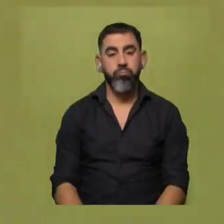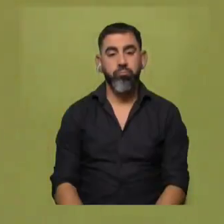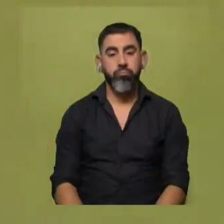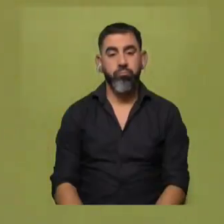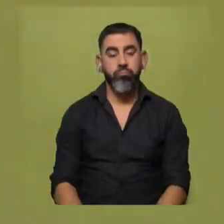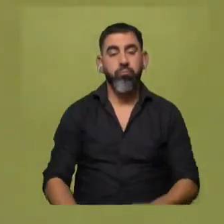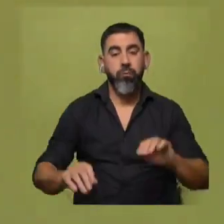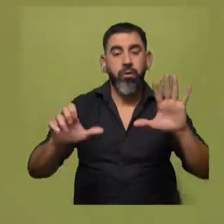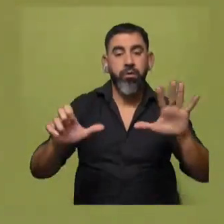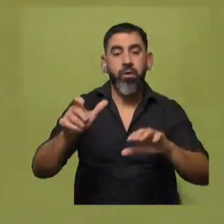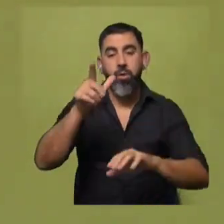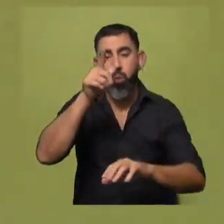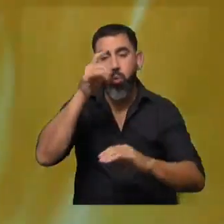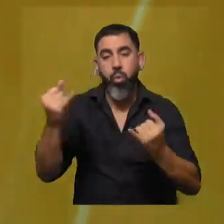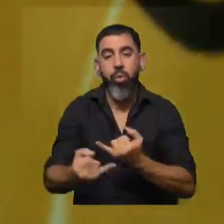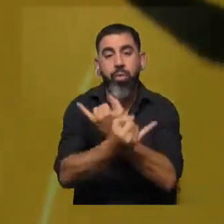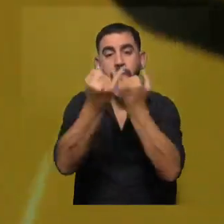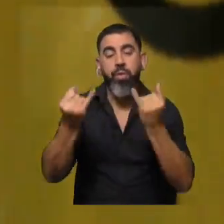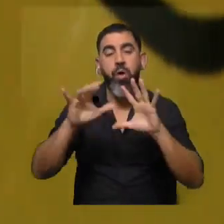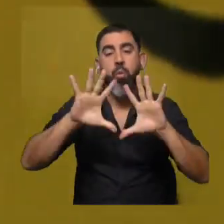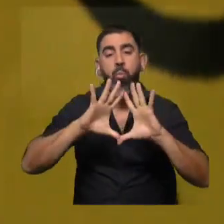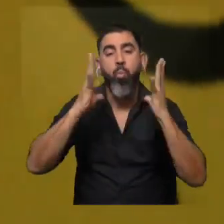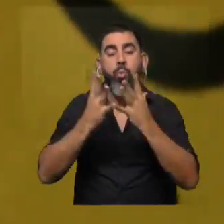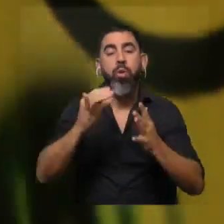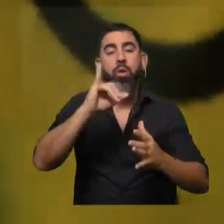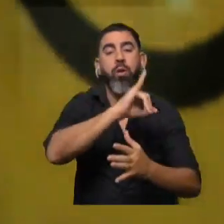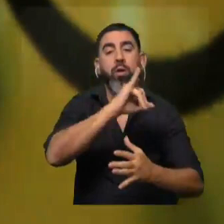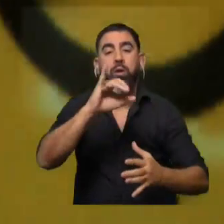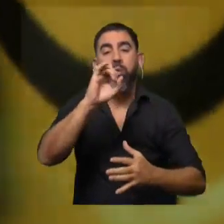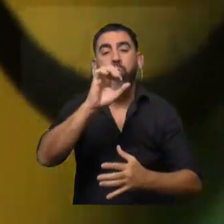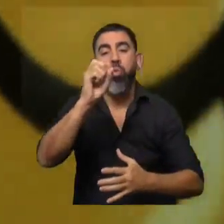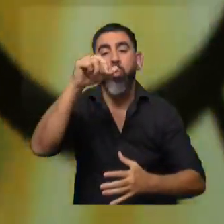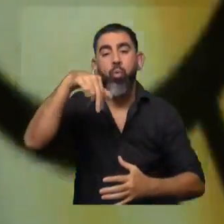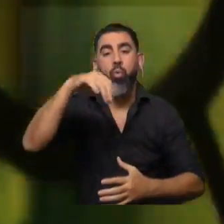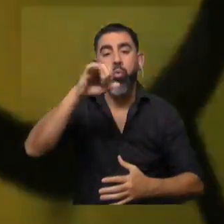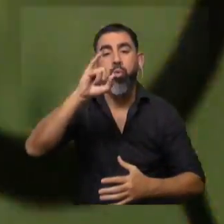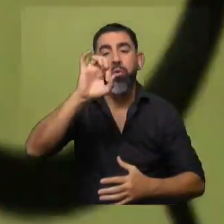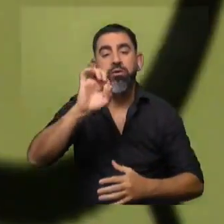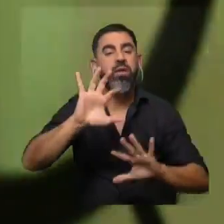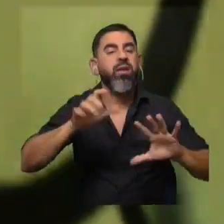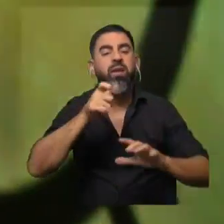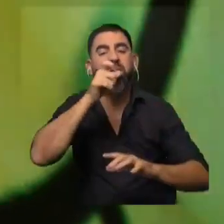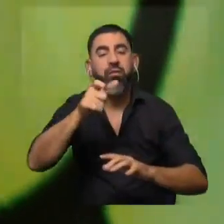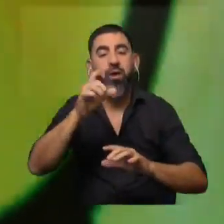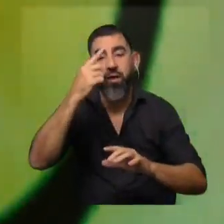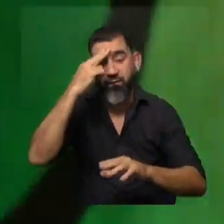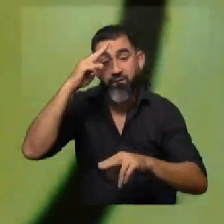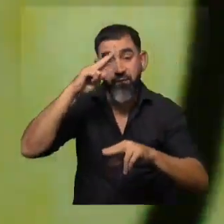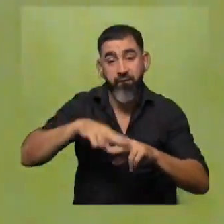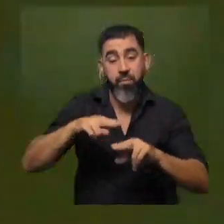...6 de julio, Día Mundial de las Zoonosis. Son aquellas enfermedades que pueden ser transmitidas